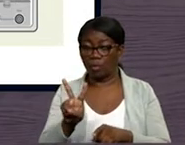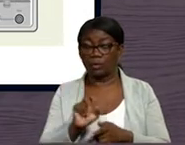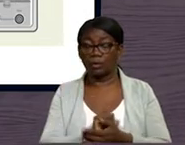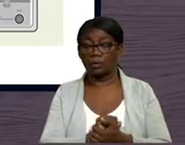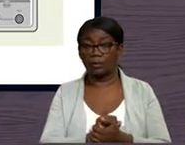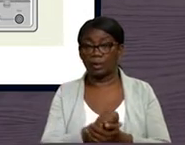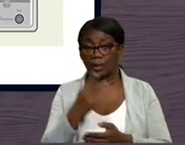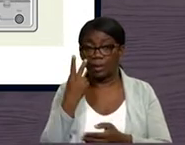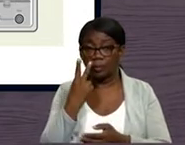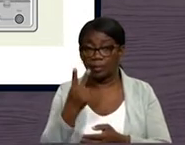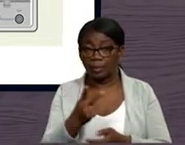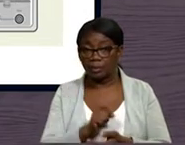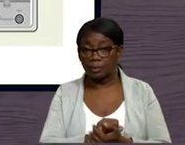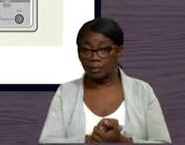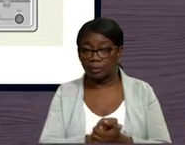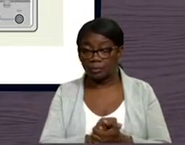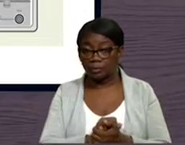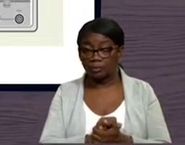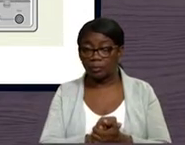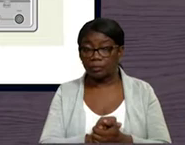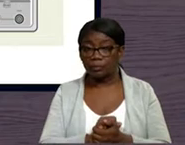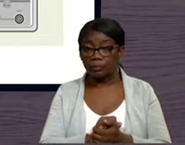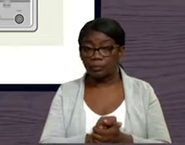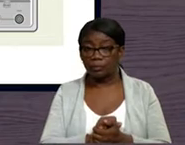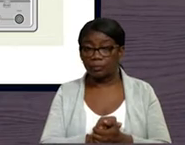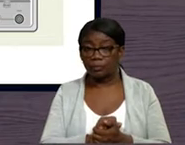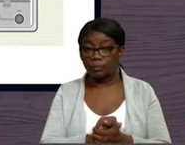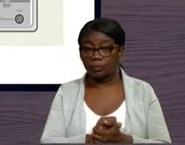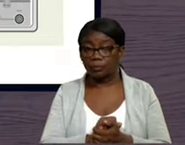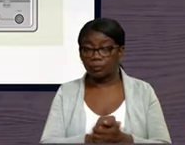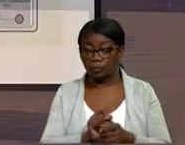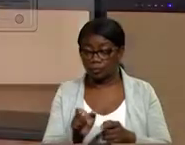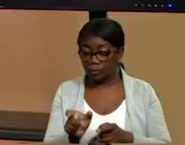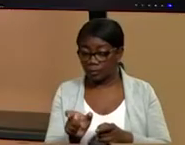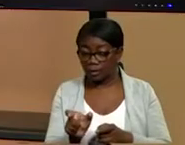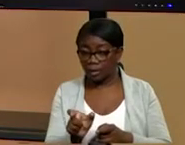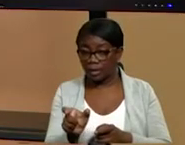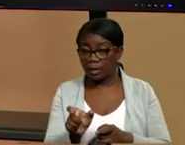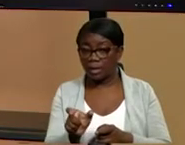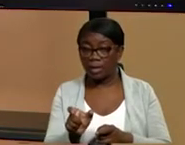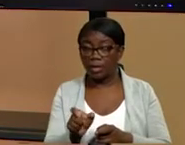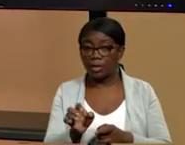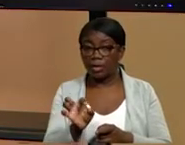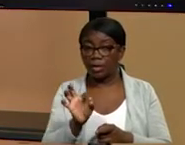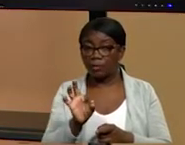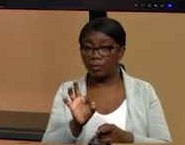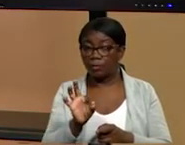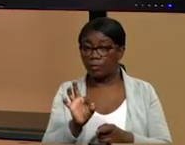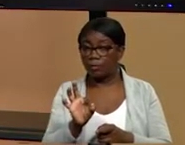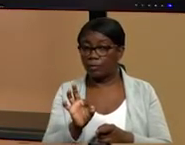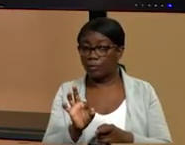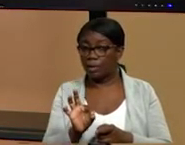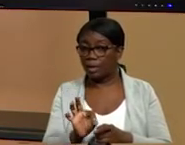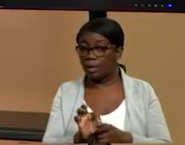través del diagrama, tienes que verificar lo que es el cristal de cuarzo. El